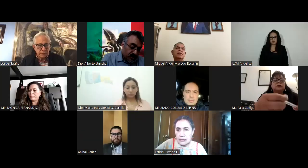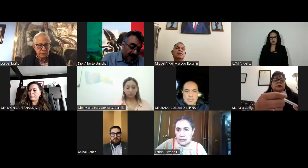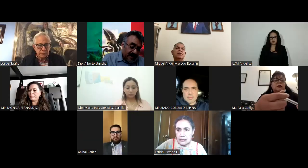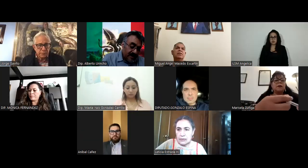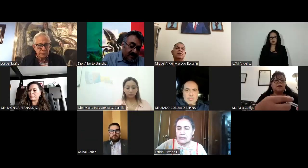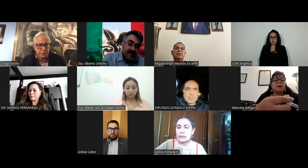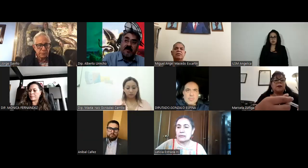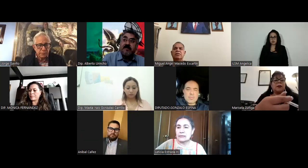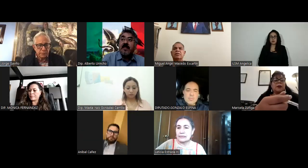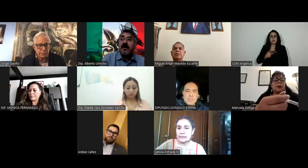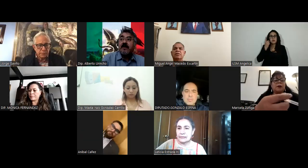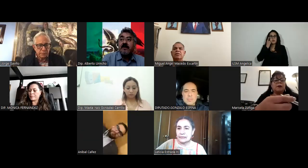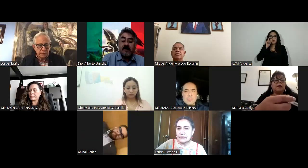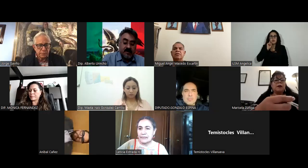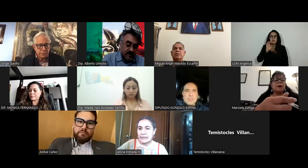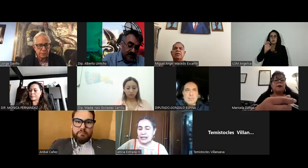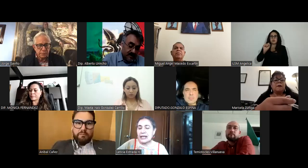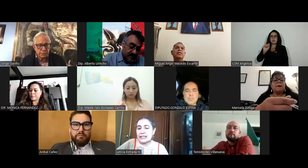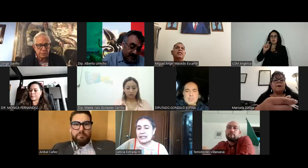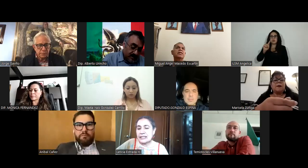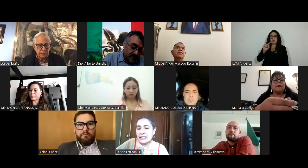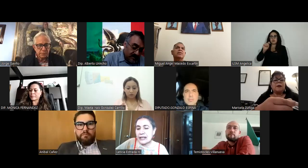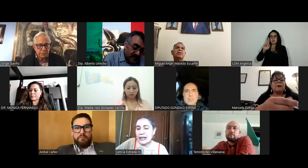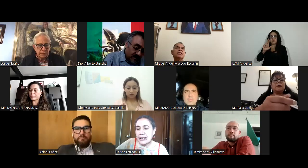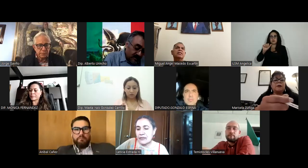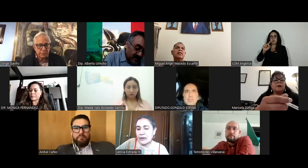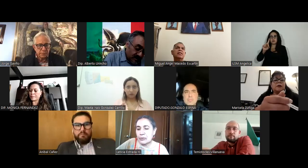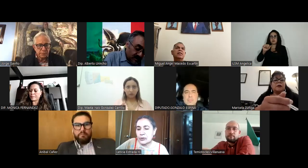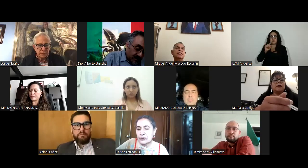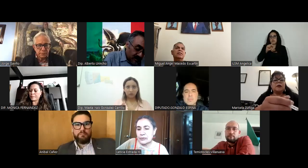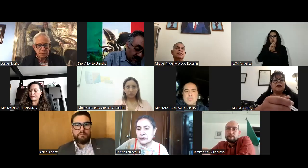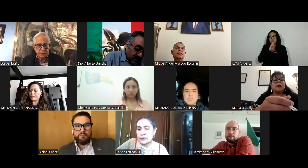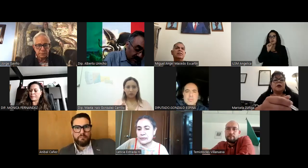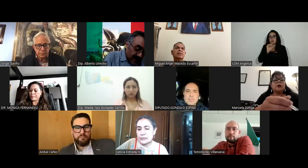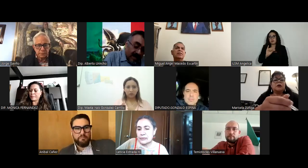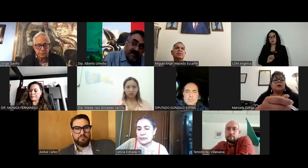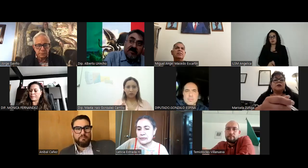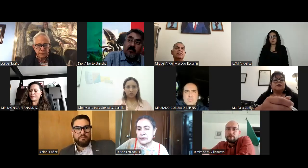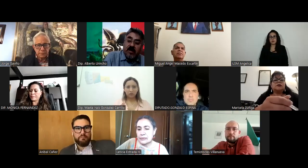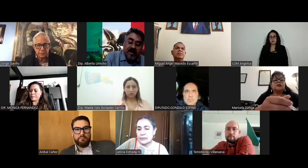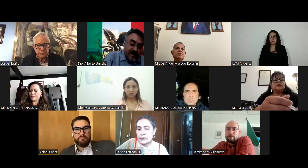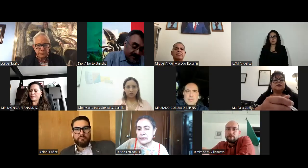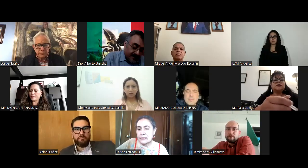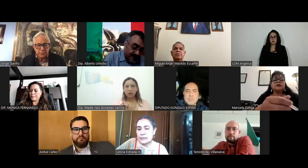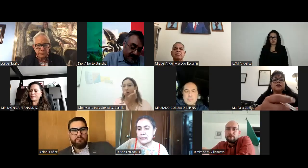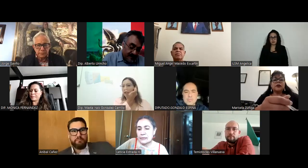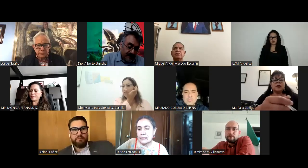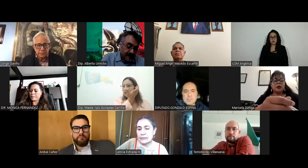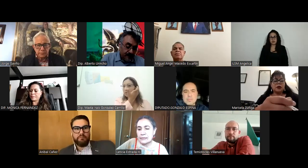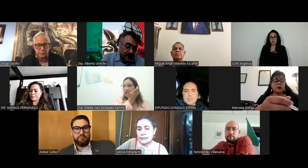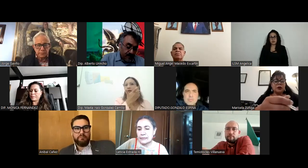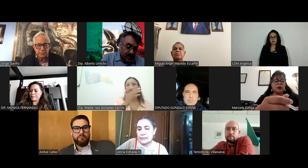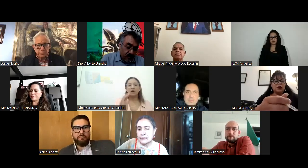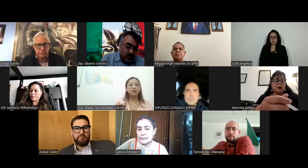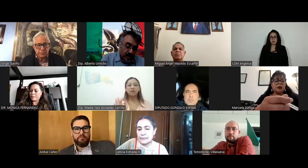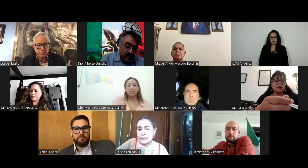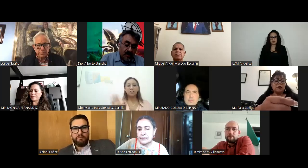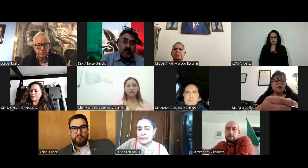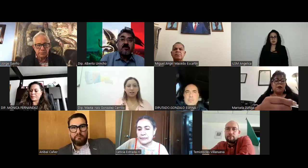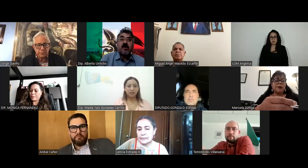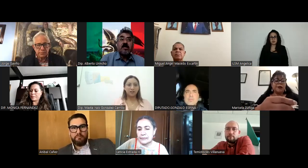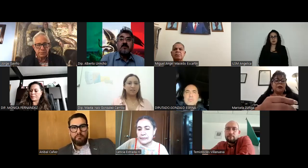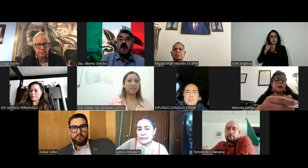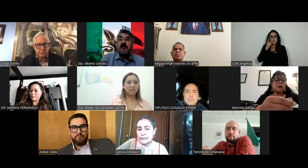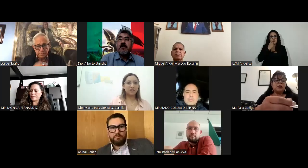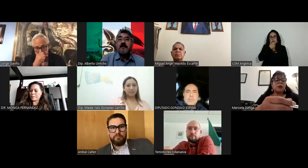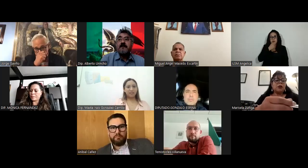Diputada Leticia Estrada. Leticia Estrada, a favor. Gracias, diputada. Diputado